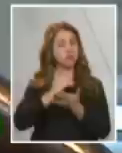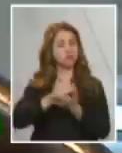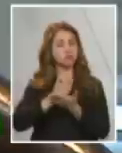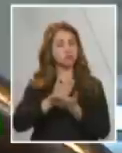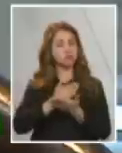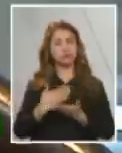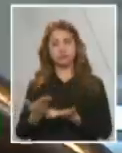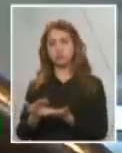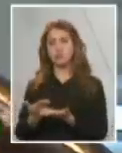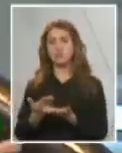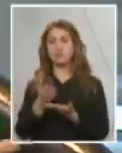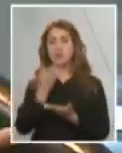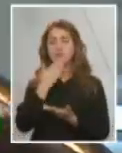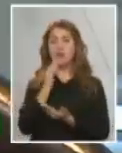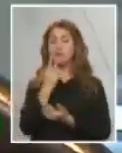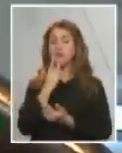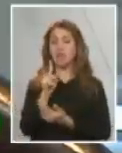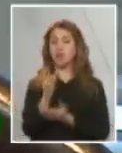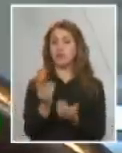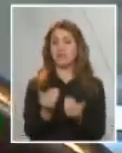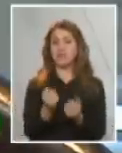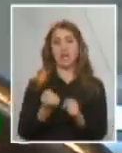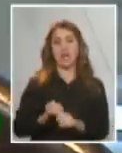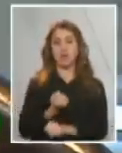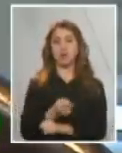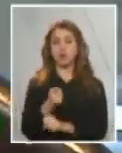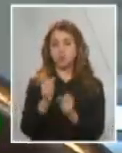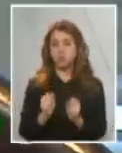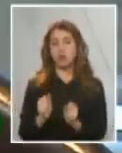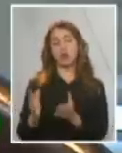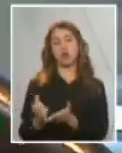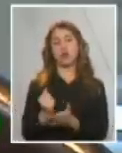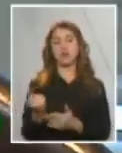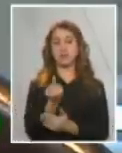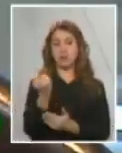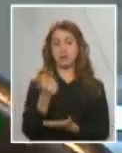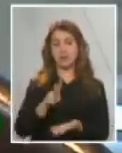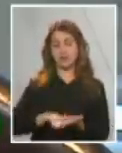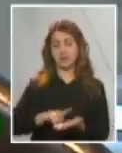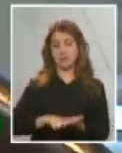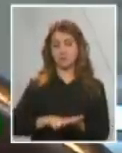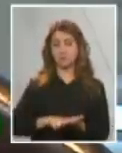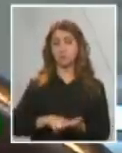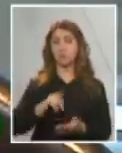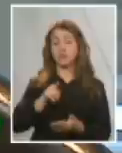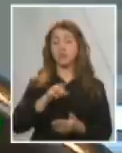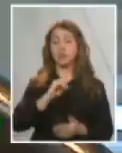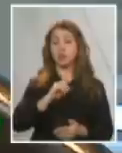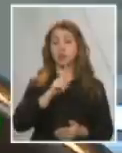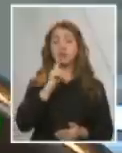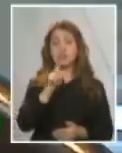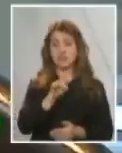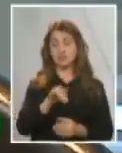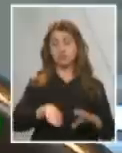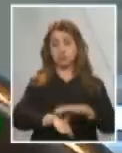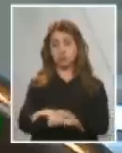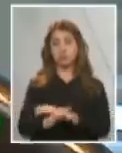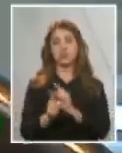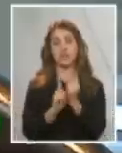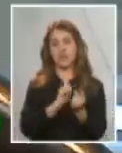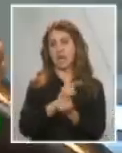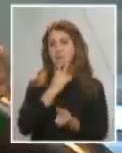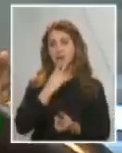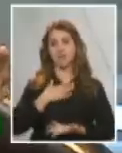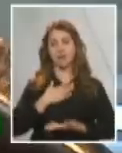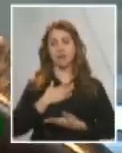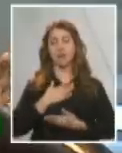la vida, para que no necesites ayuda, para que puedas ser independiente. Realmente una órtesis te cambia la vida. Y